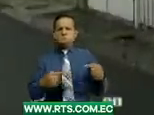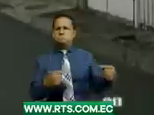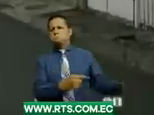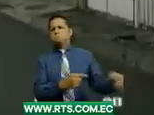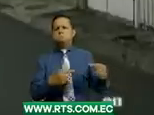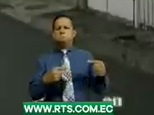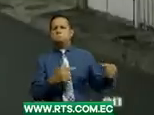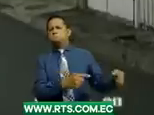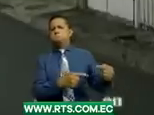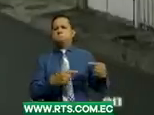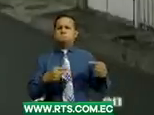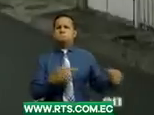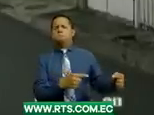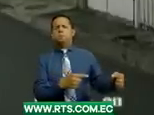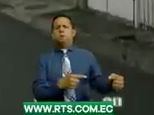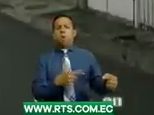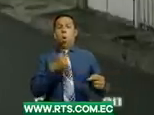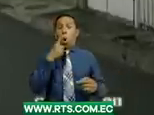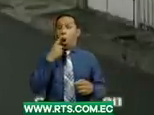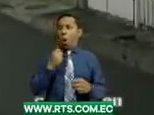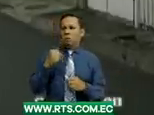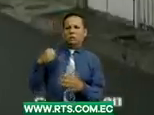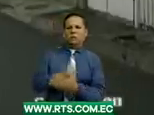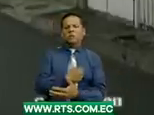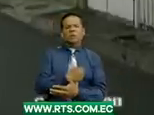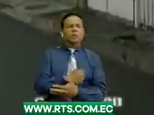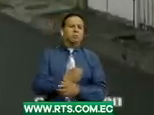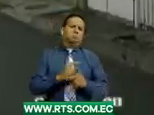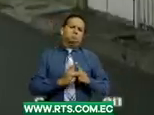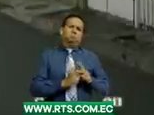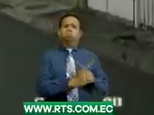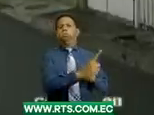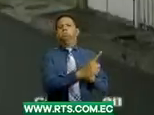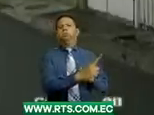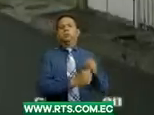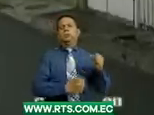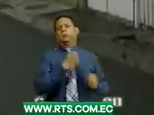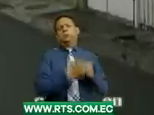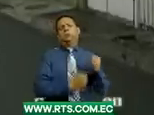Forcejea con el sujeto, quien no logró su objetivo, y huye.